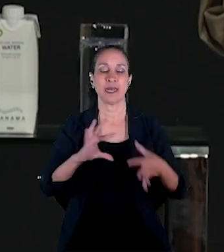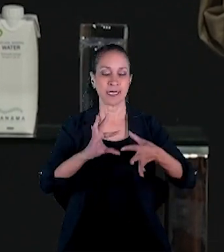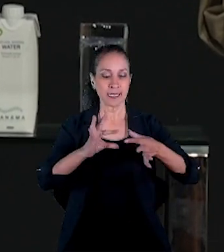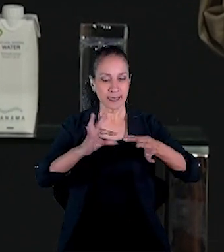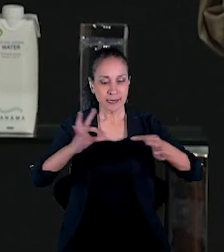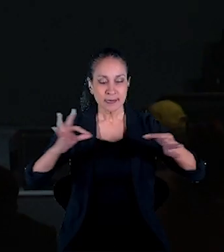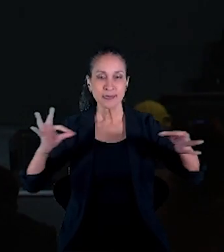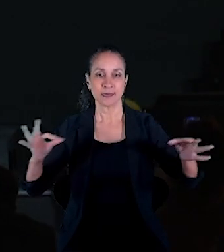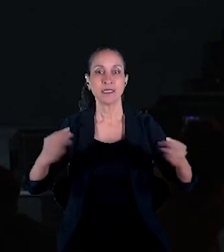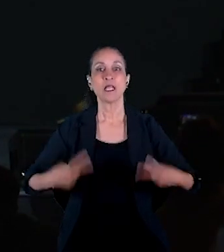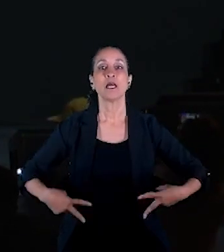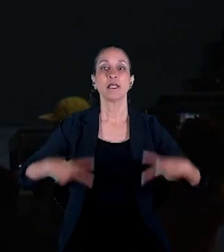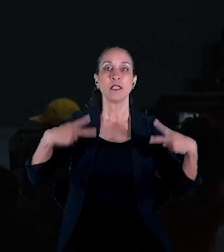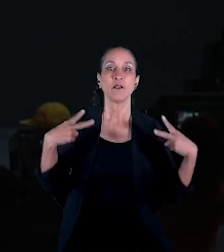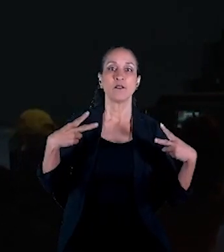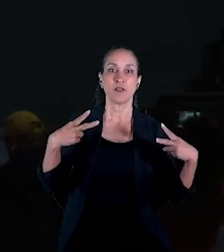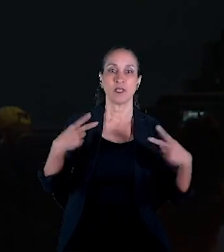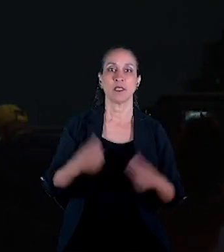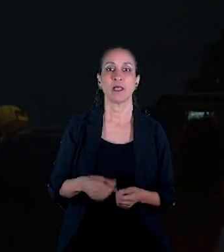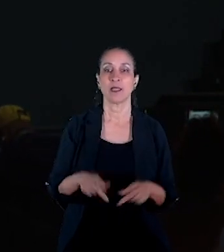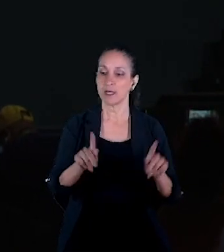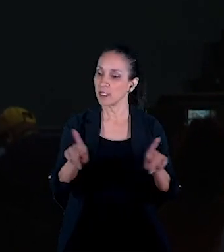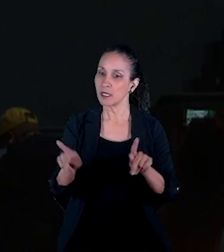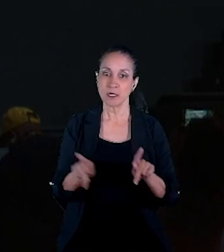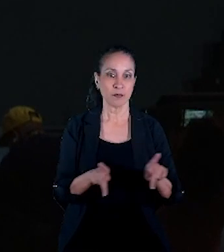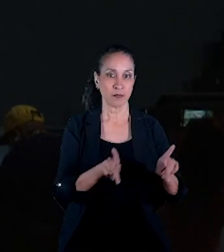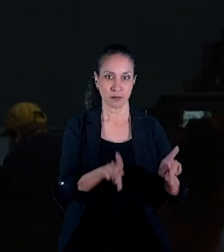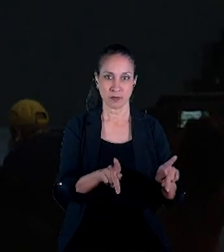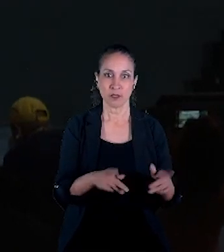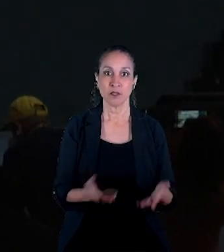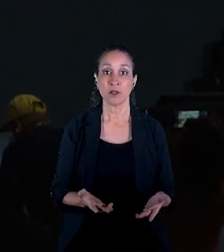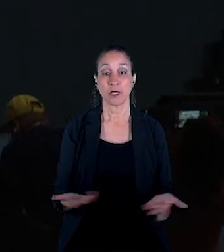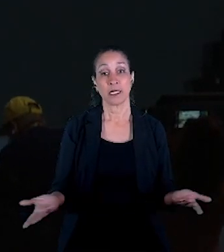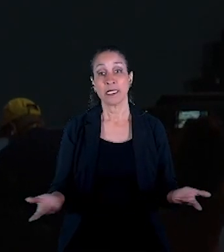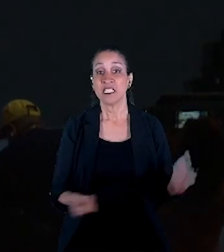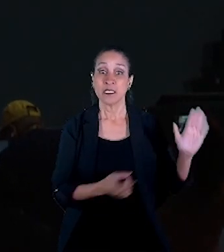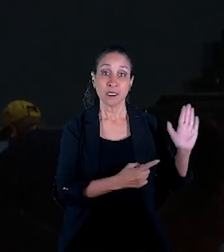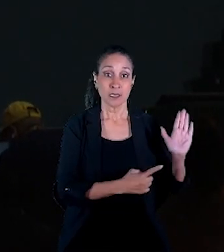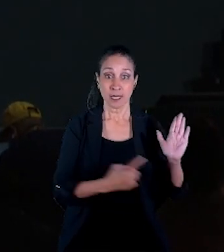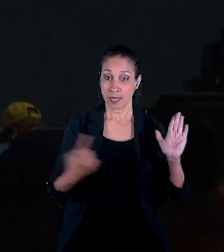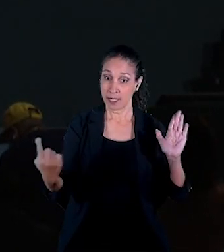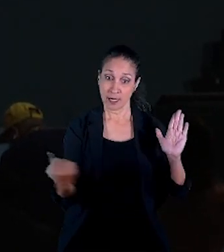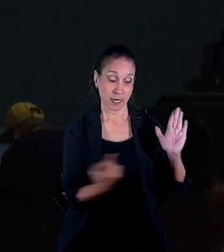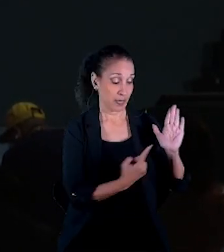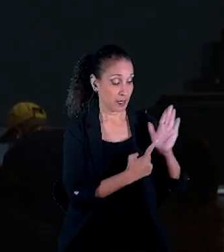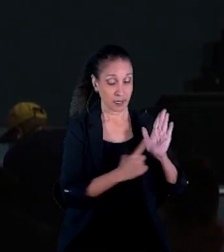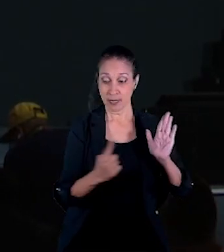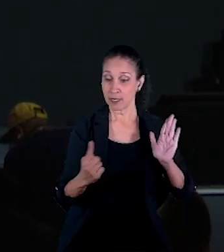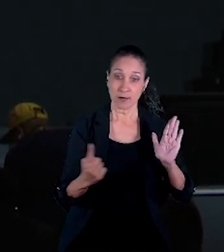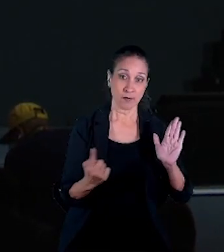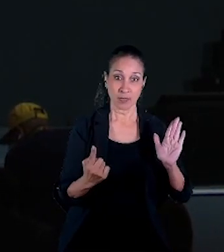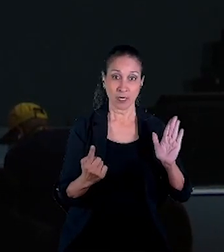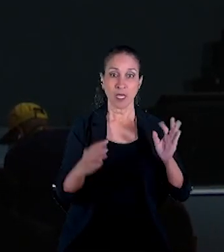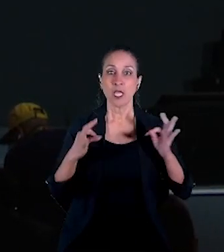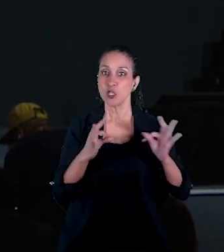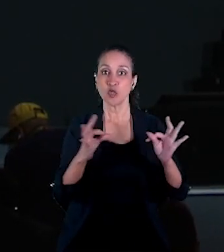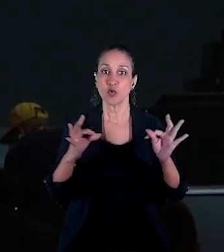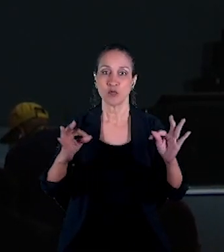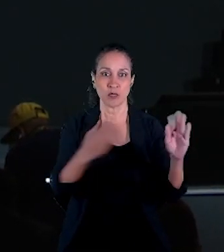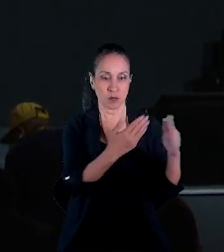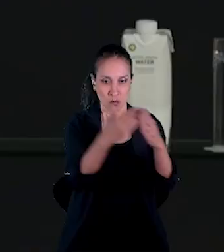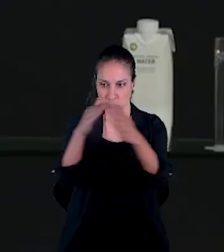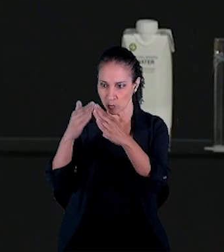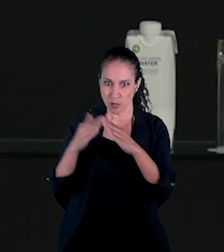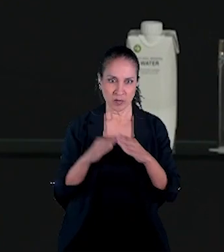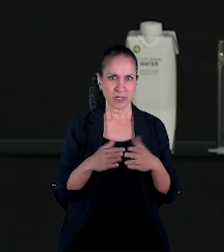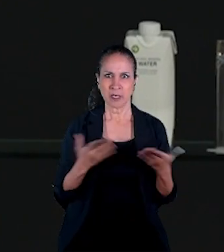habitantes y eso se refleja en algo que denominamos turismo comunitario que es de alguna manera